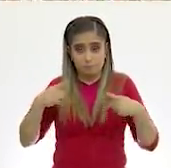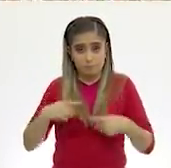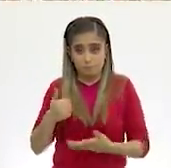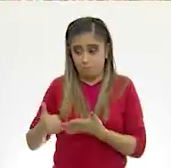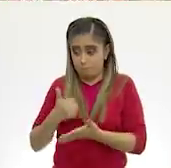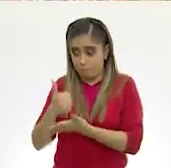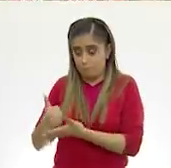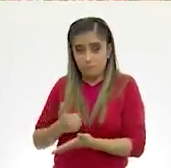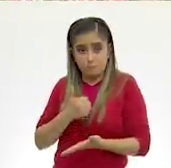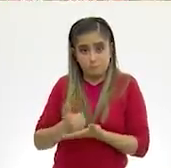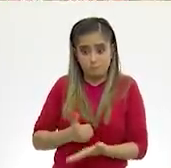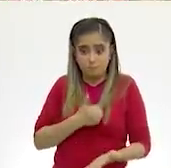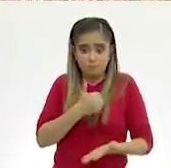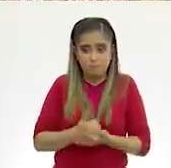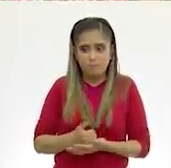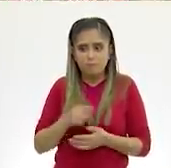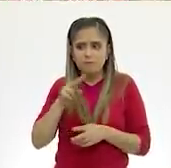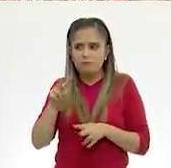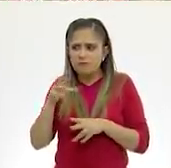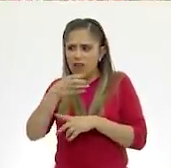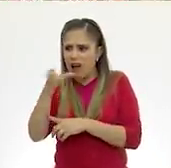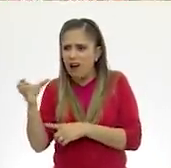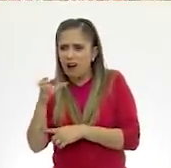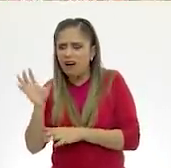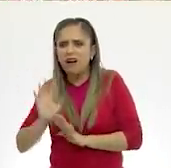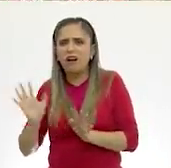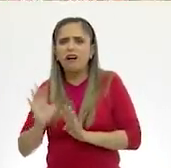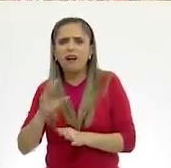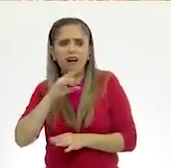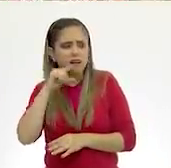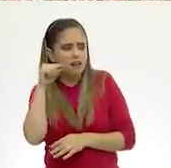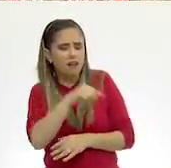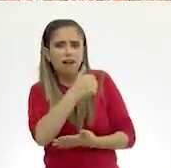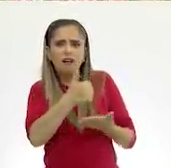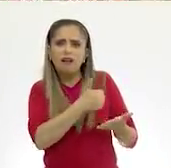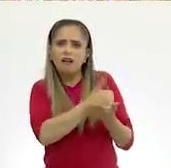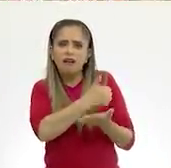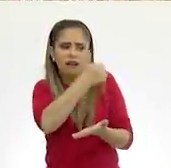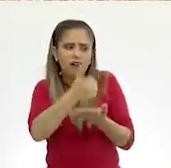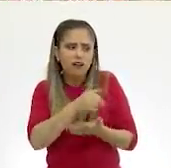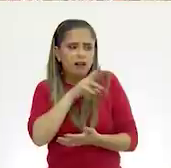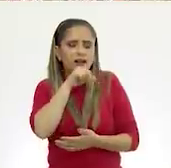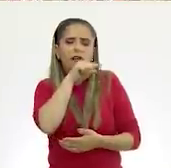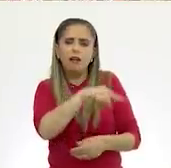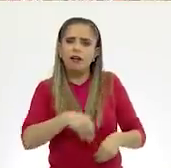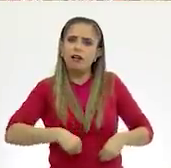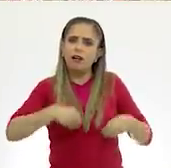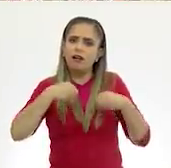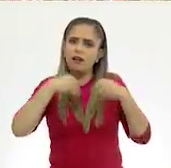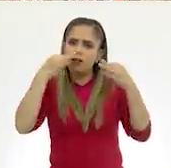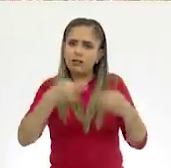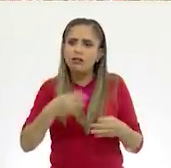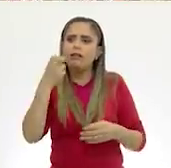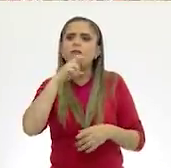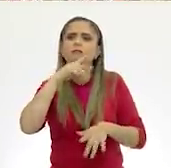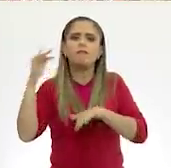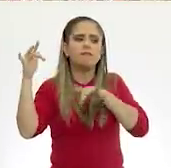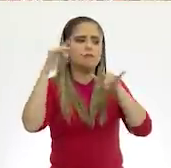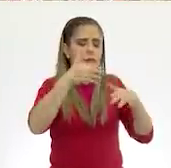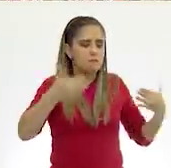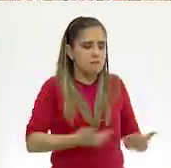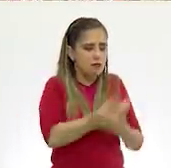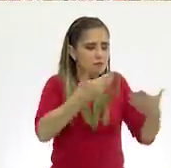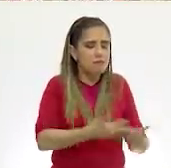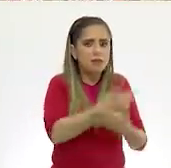consigo problemas diversos como la alta concentración poblacional. Pero esto último lo veremos en